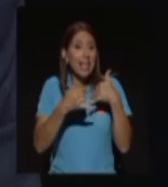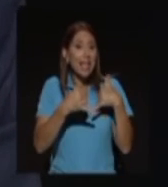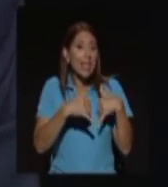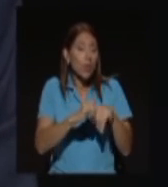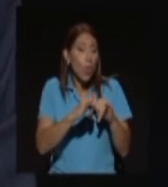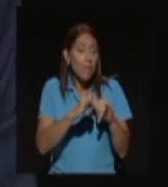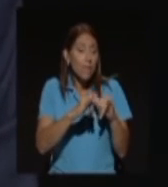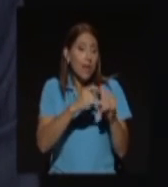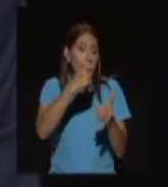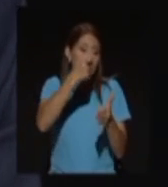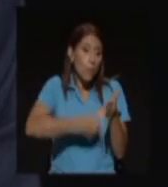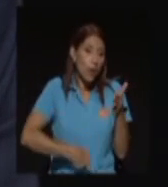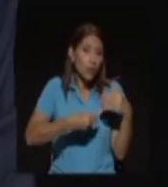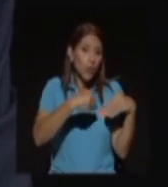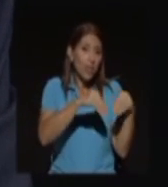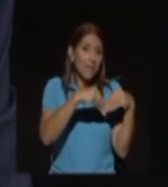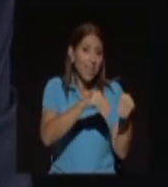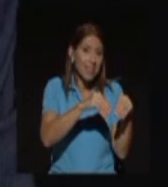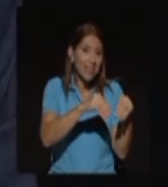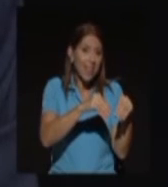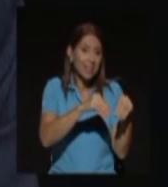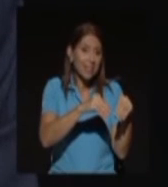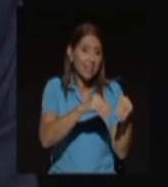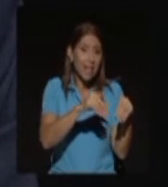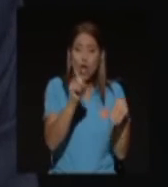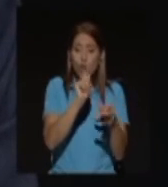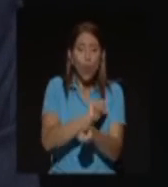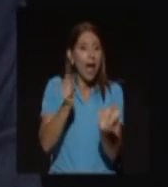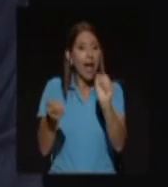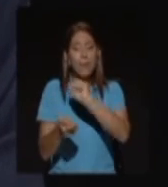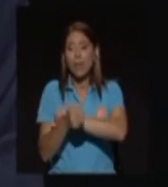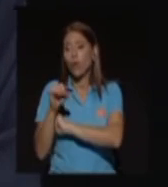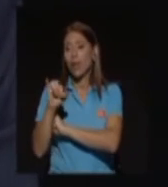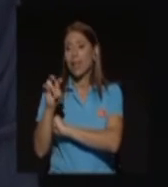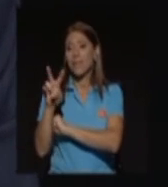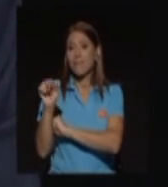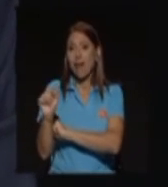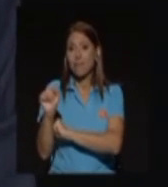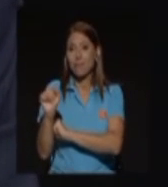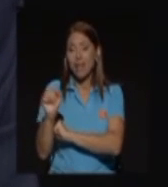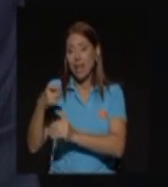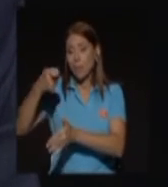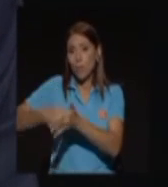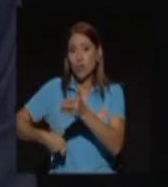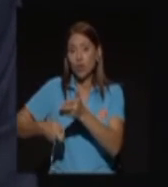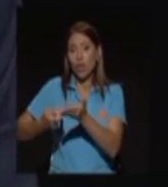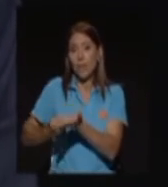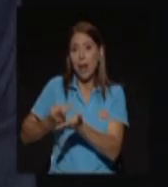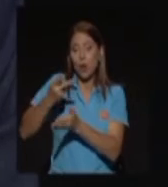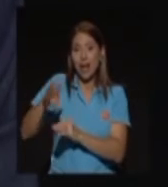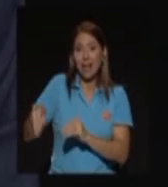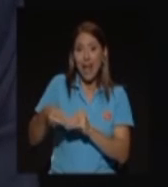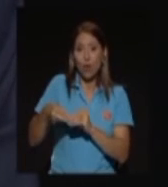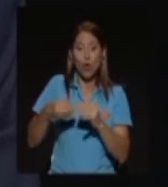ventas al IVA, al impuesto al valor agregado, lo cual significa que siguen sin gravarse los